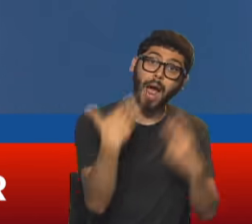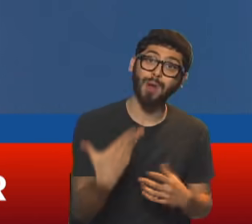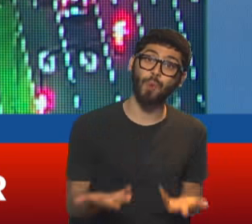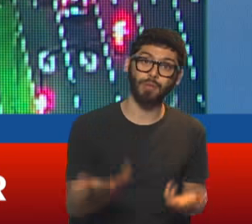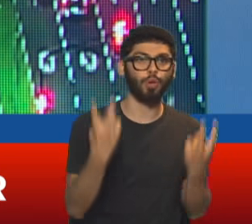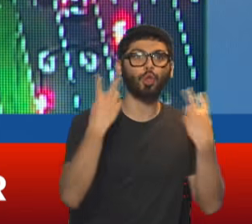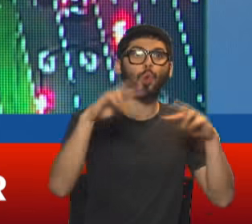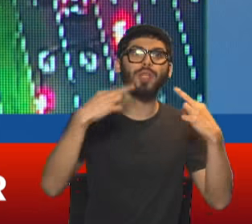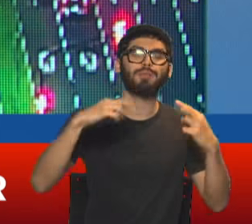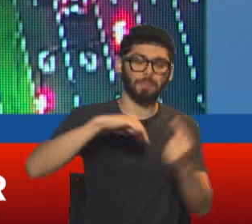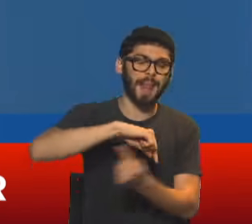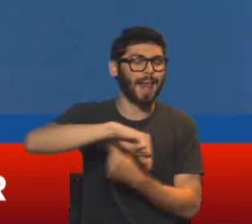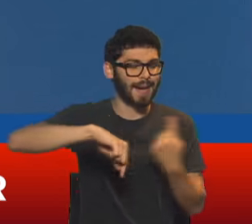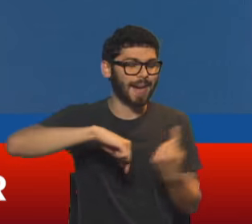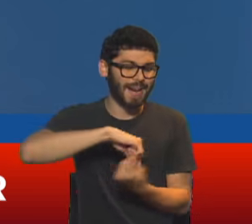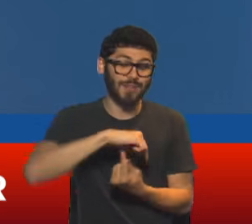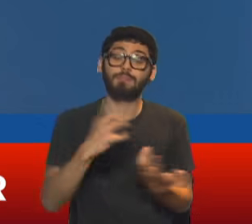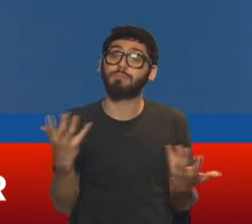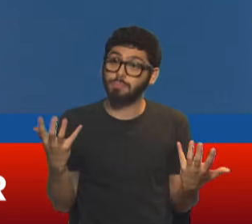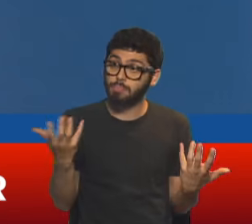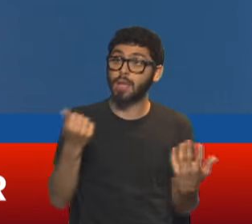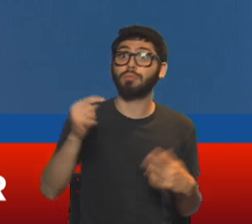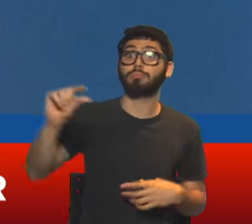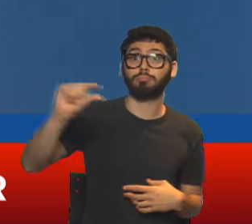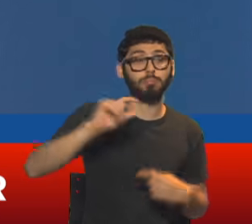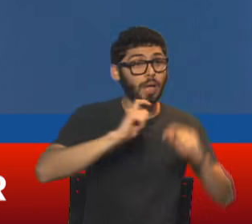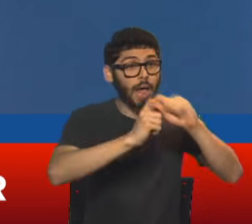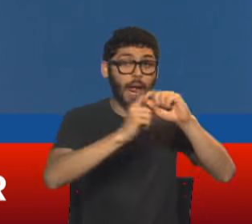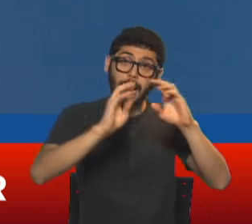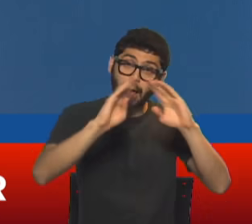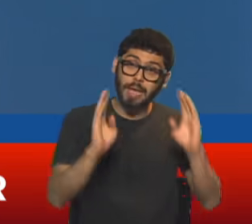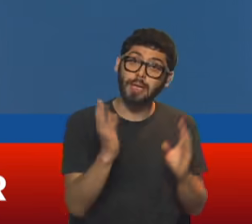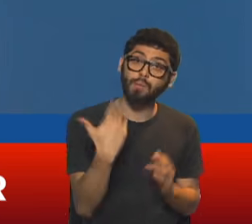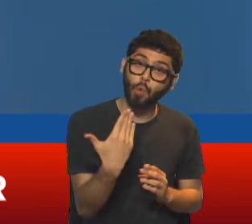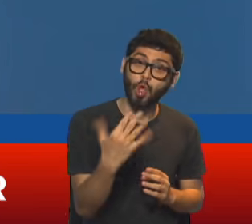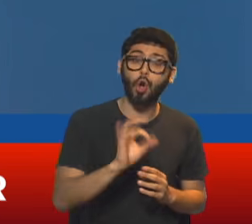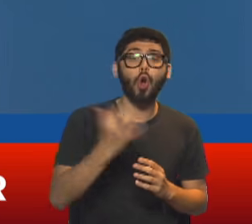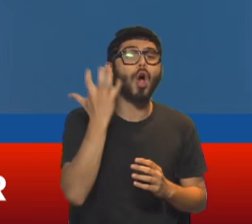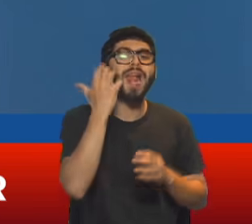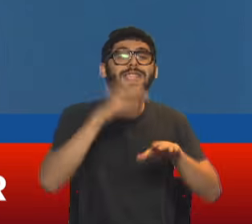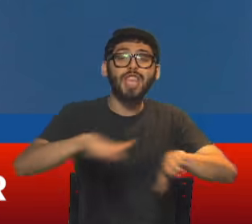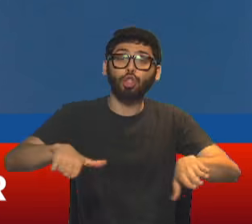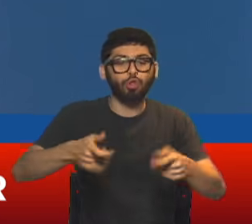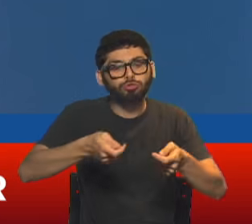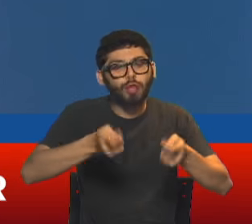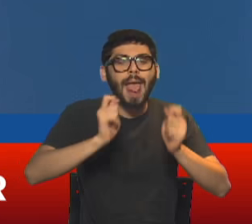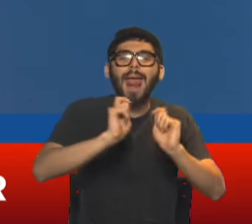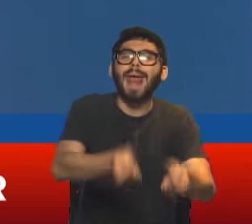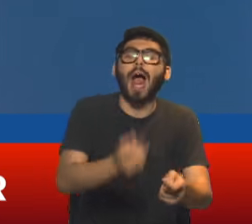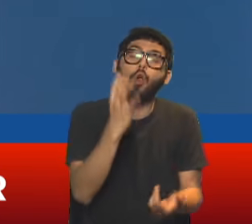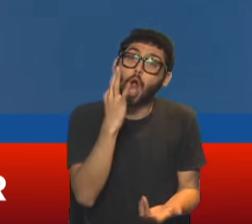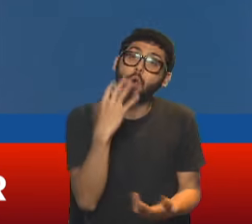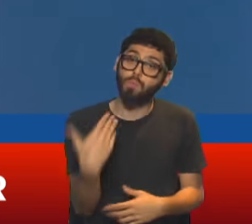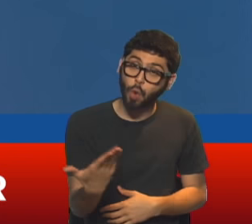círculo pero además tenés la posibilidad de arreglar tu casa incluso de comprarle un regalo a tus nietos cuando accedes a una jubilación